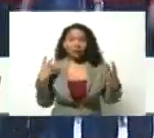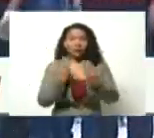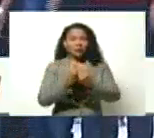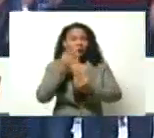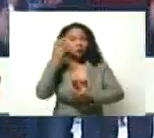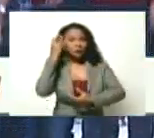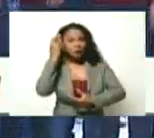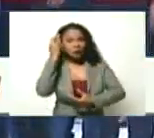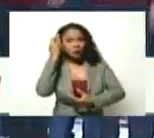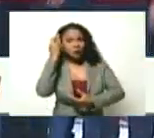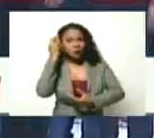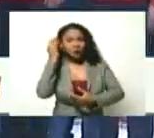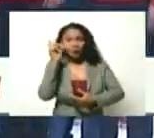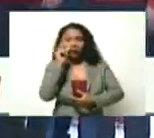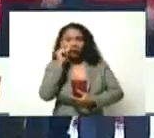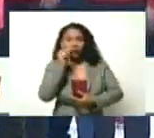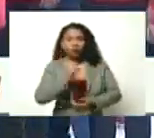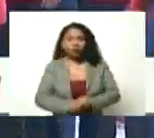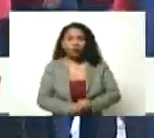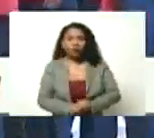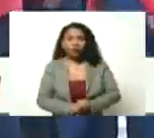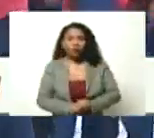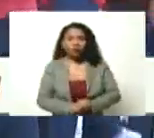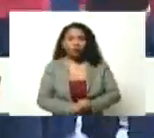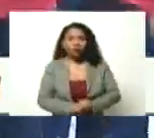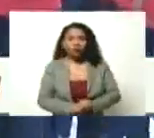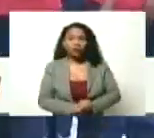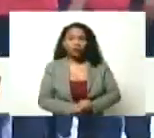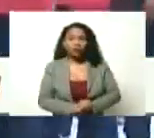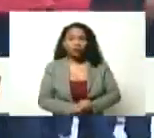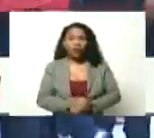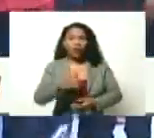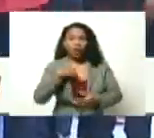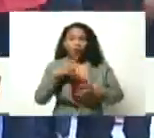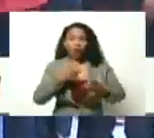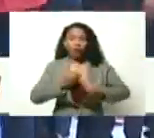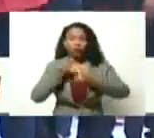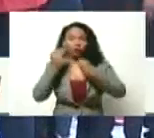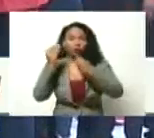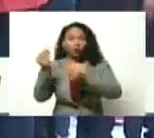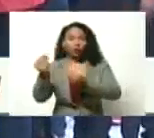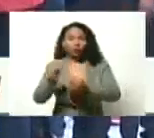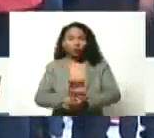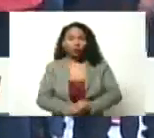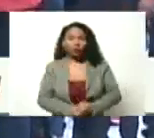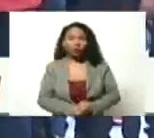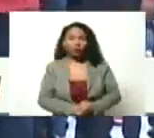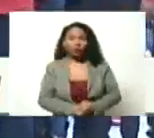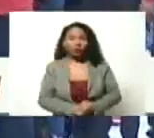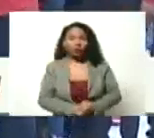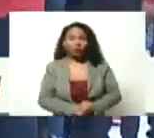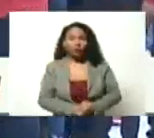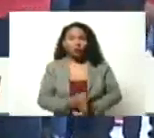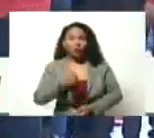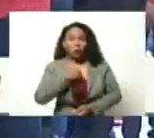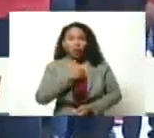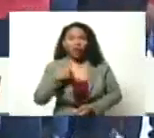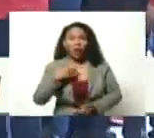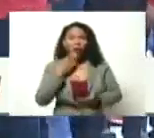y compañeros y compañeros y los se lo voy a entregar y quiero